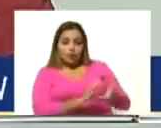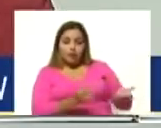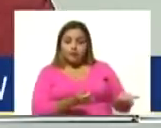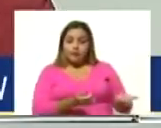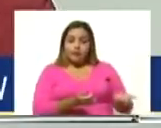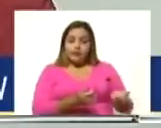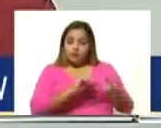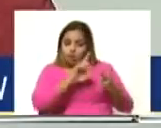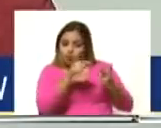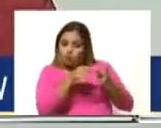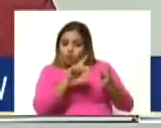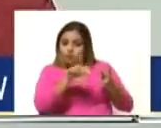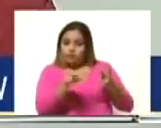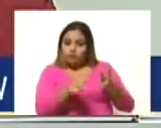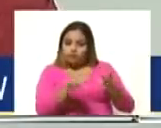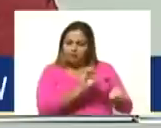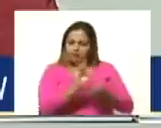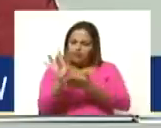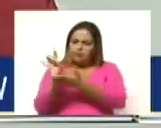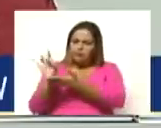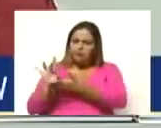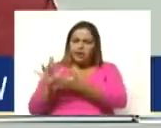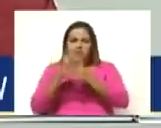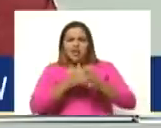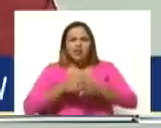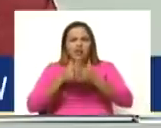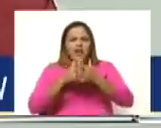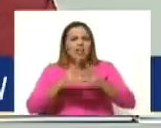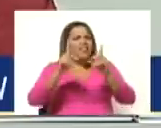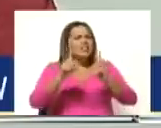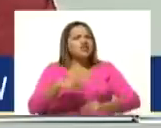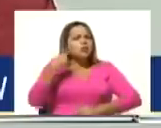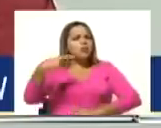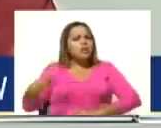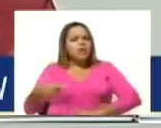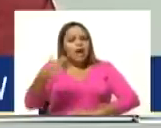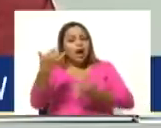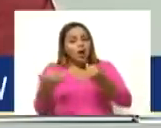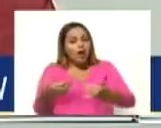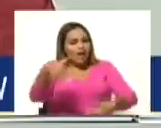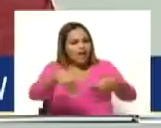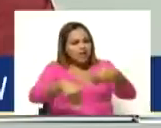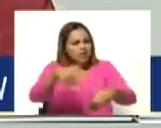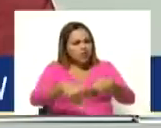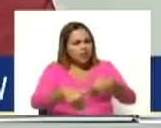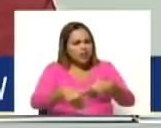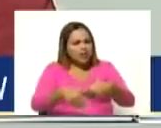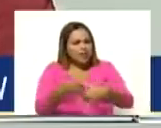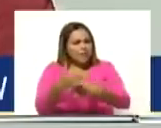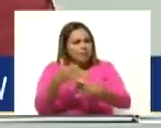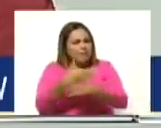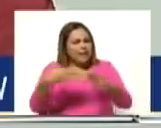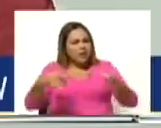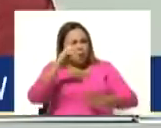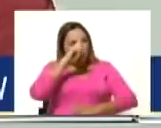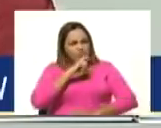Estados Unidos, es una decisión política. Están en, ¿cómo se llaman?, elecciones ahorita de medio tiempo, que